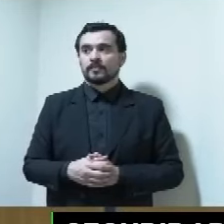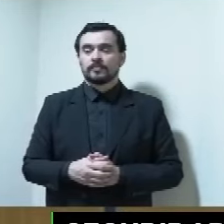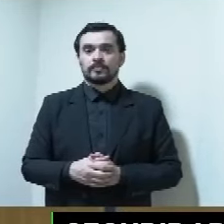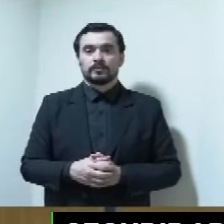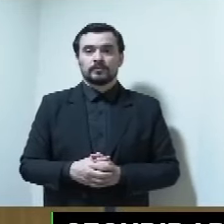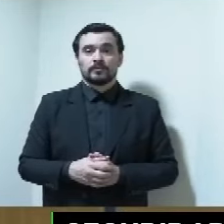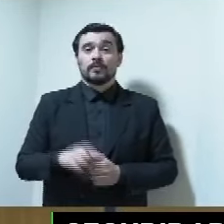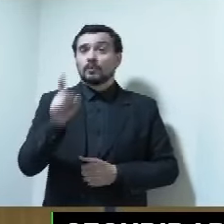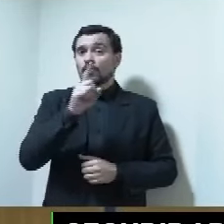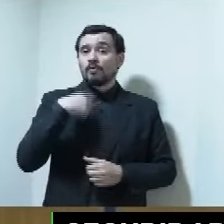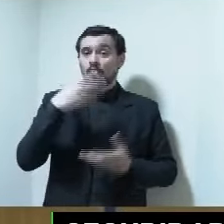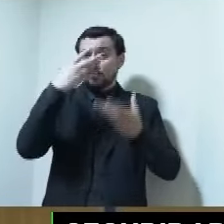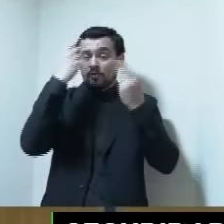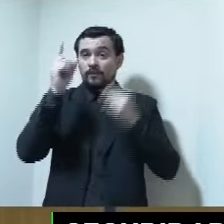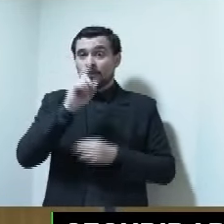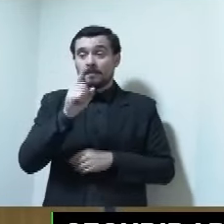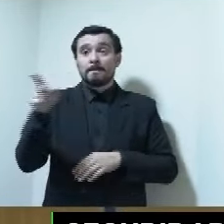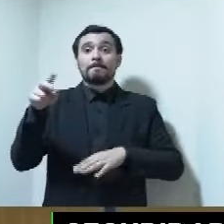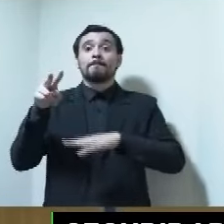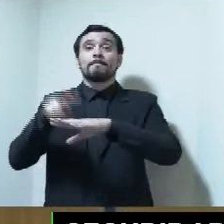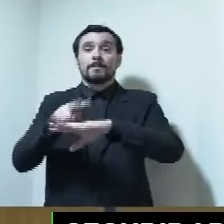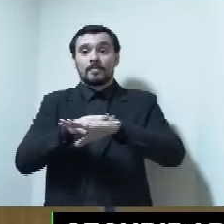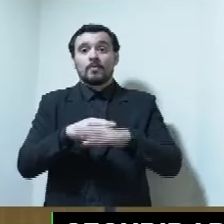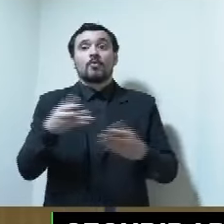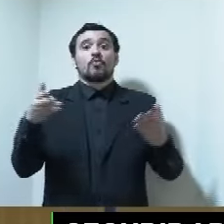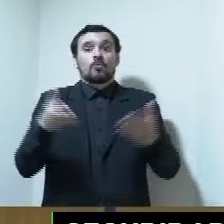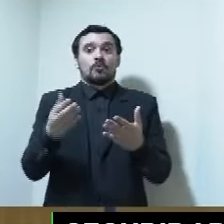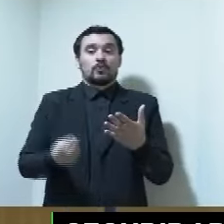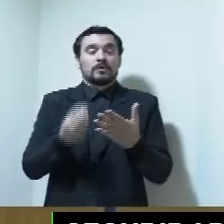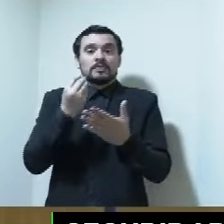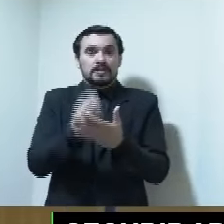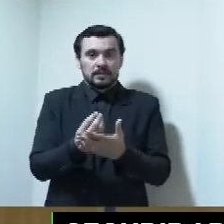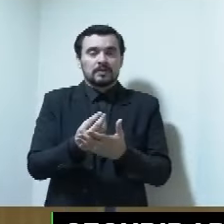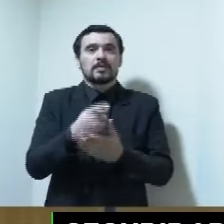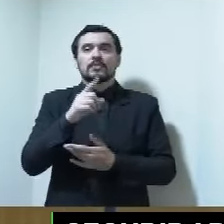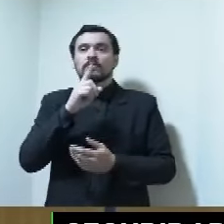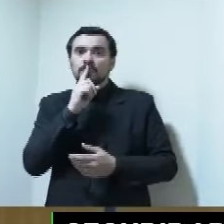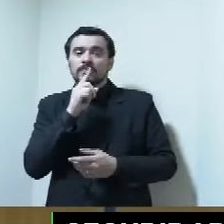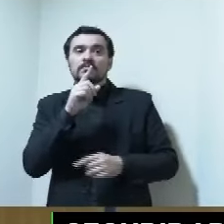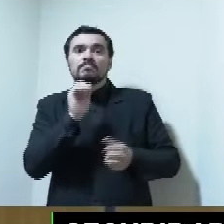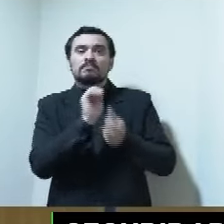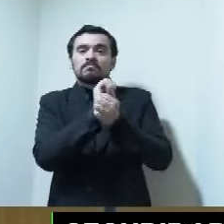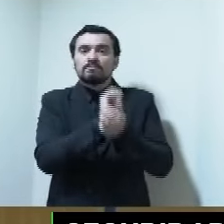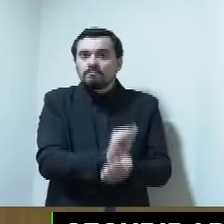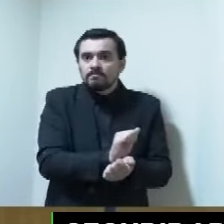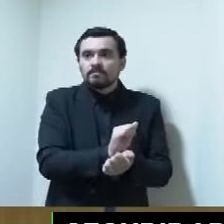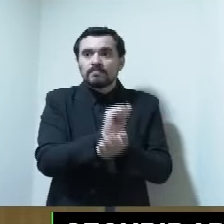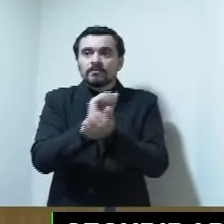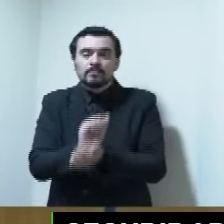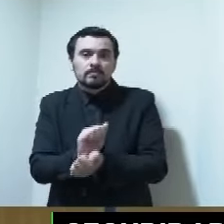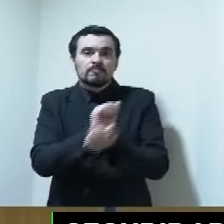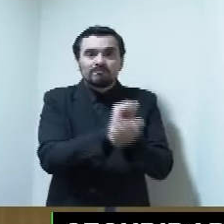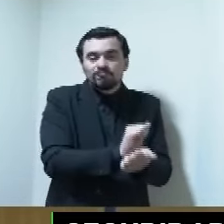Y no olvido tampoco a los paraguayos que hoy están en cobarde y miserable cautiverio de grupos criminales y